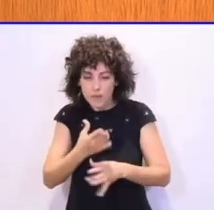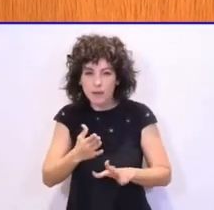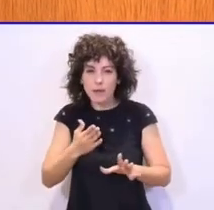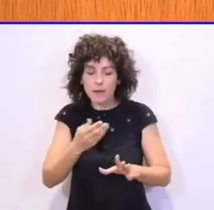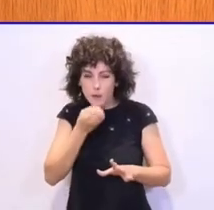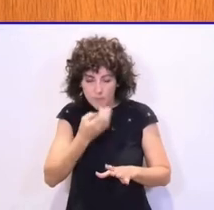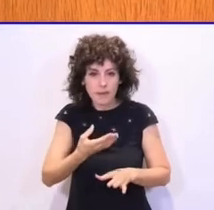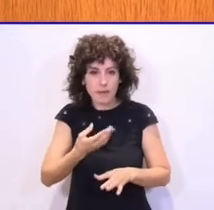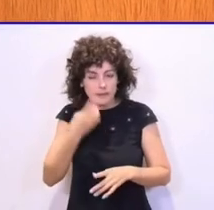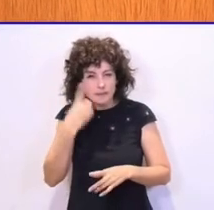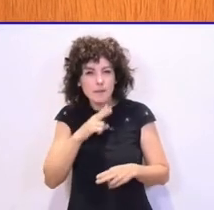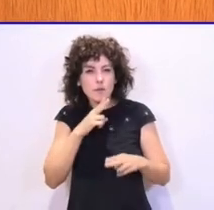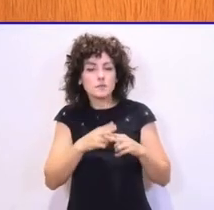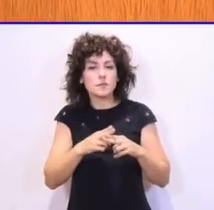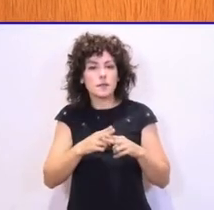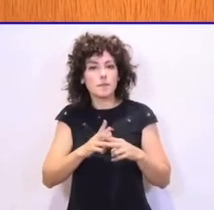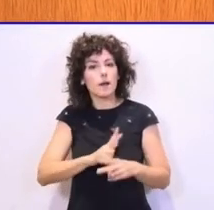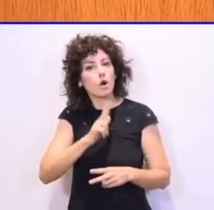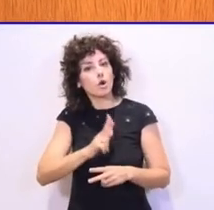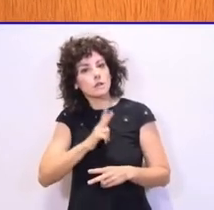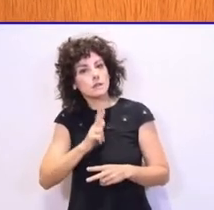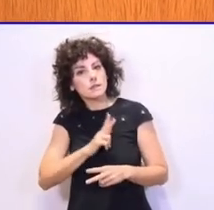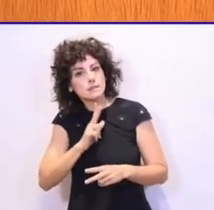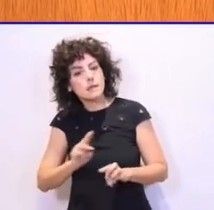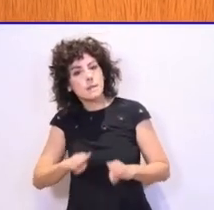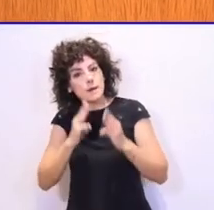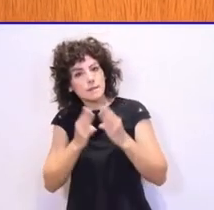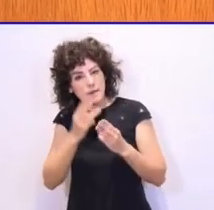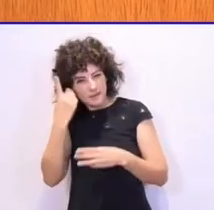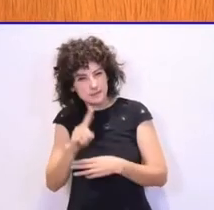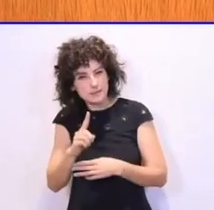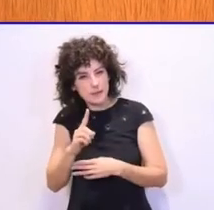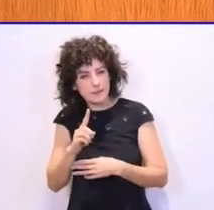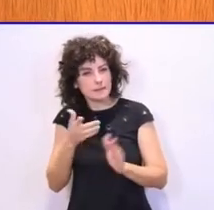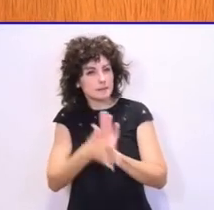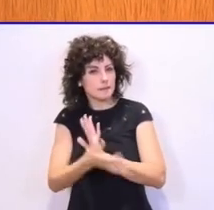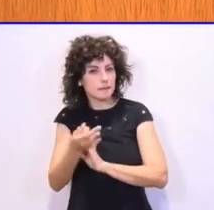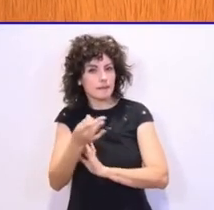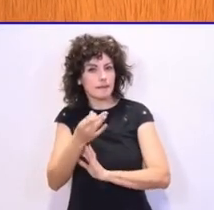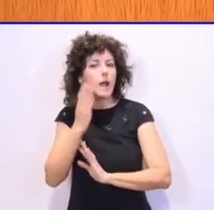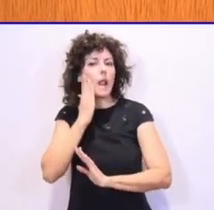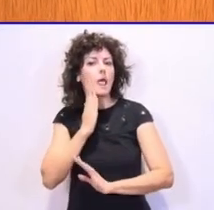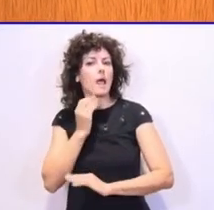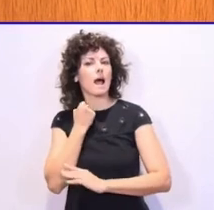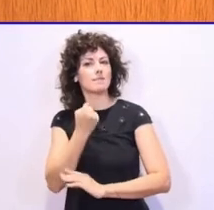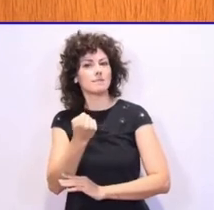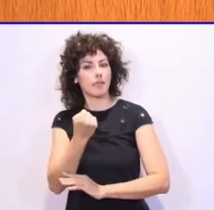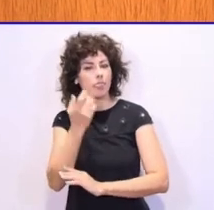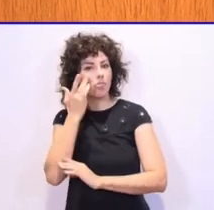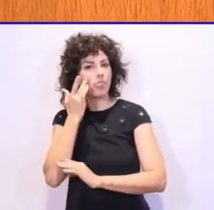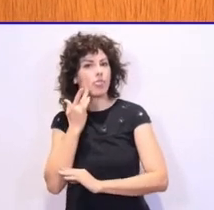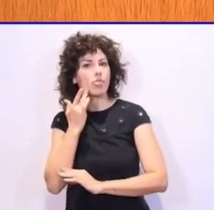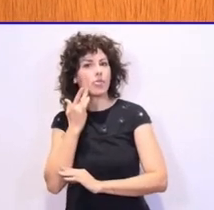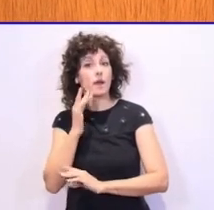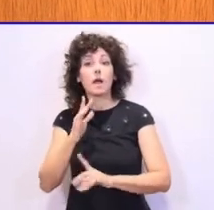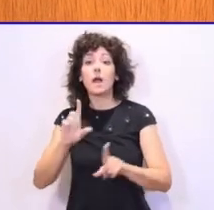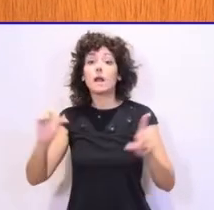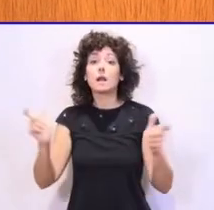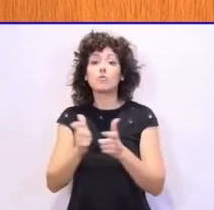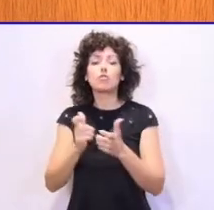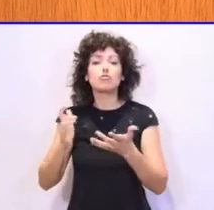sabe lo que se llama cortesía parlamentaria sabe lo que se llama lealtad institucional tener una reunión con todos los